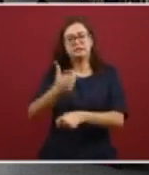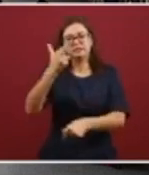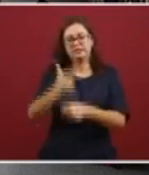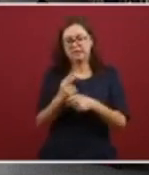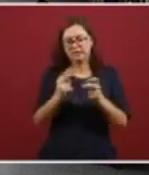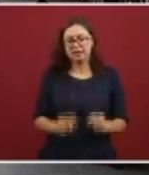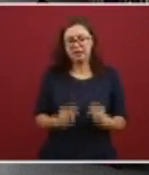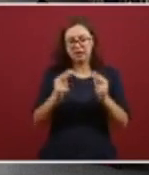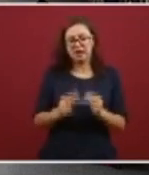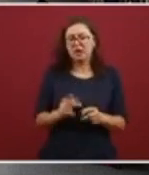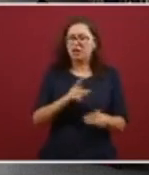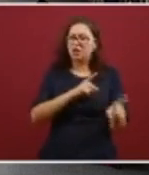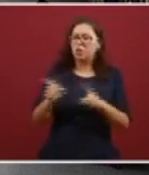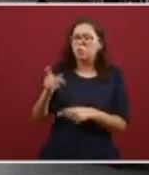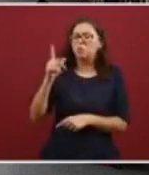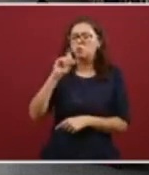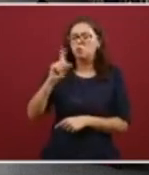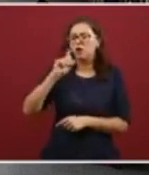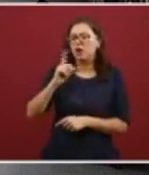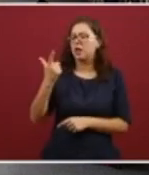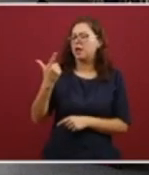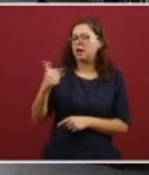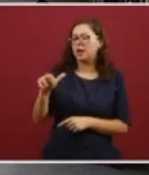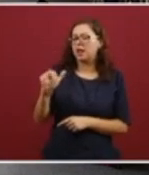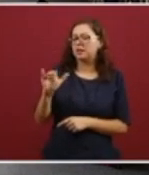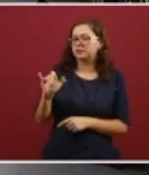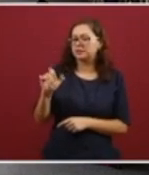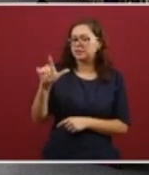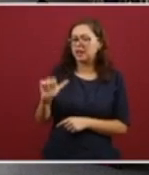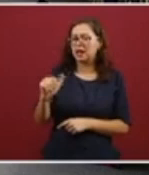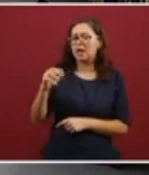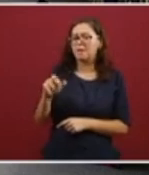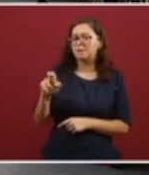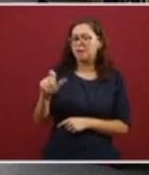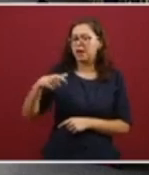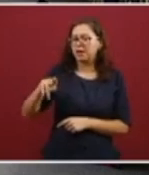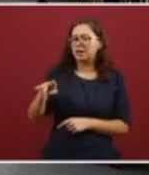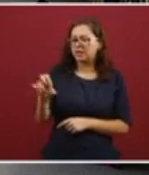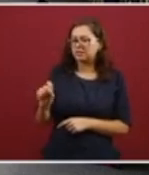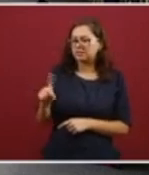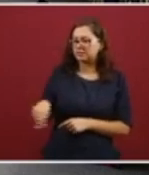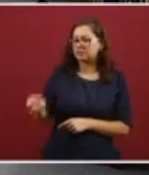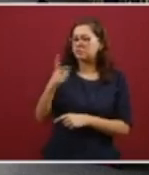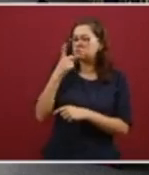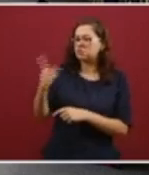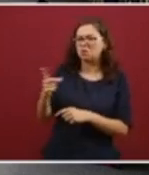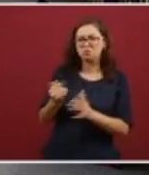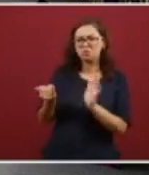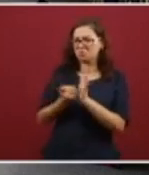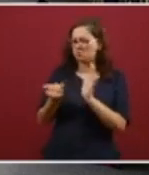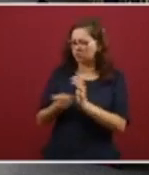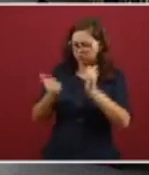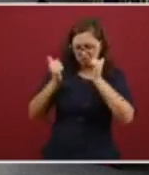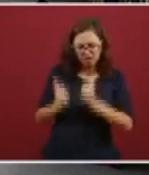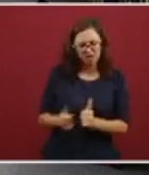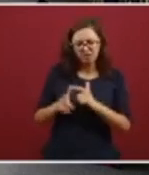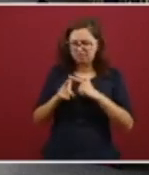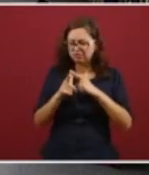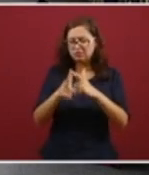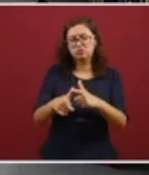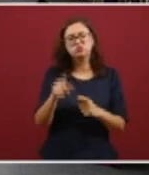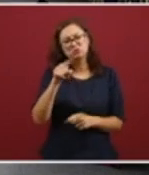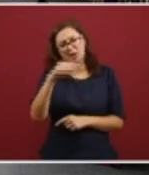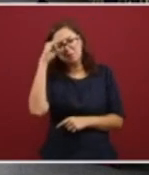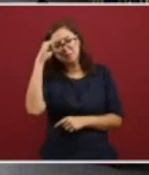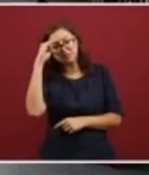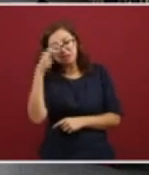a Graciela Márquez que la postura de los aranceles estaba fija, se mantiene este amago. ¿Considera que el día de mañana, con 48 horas